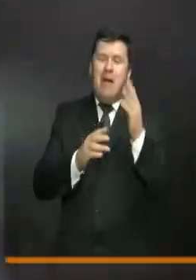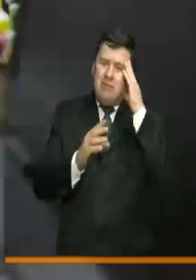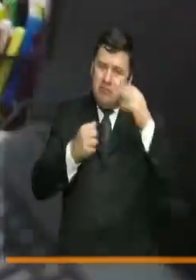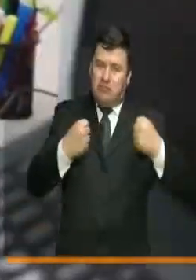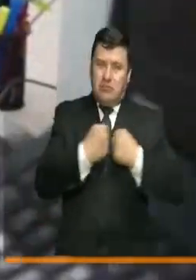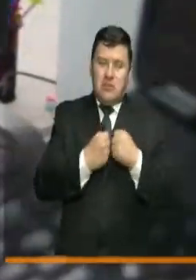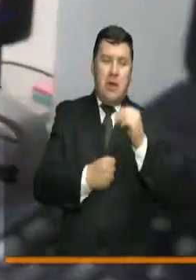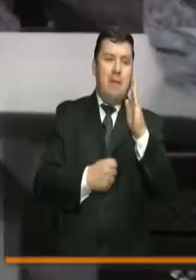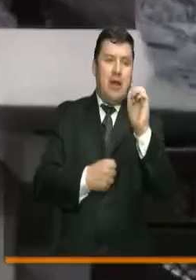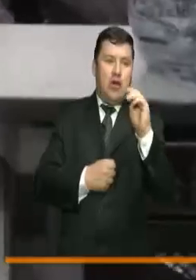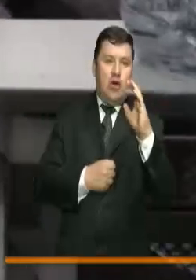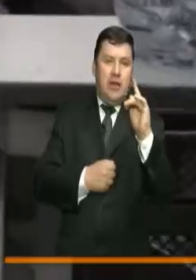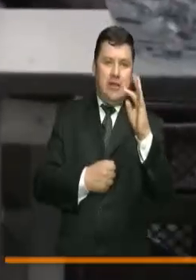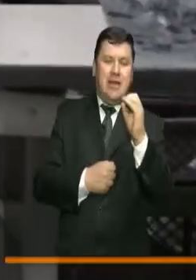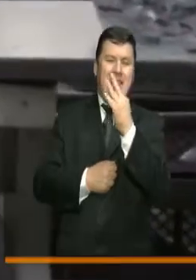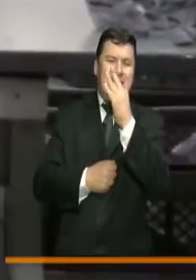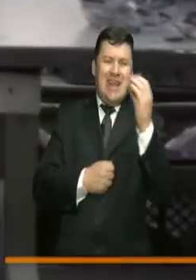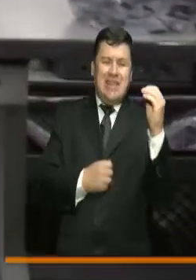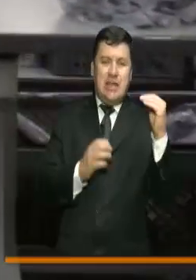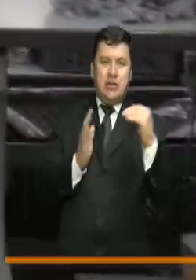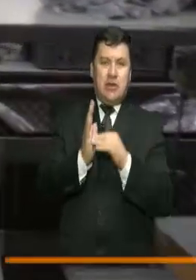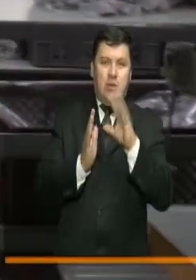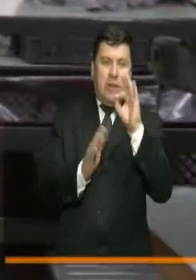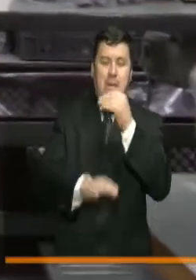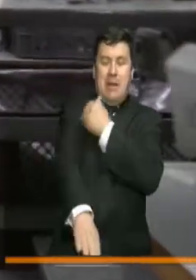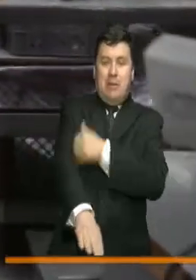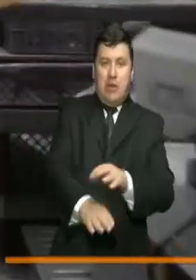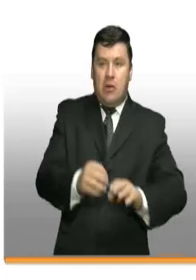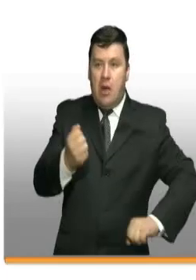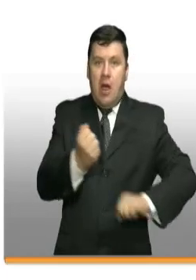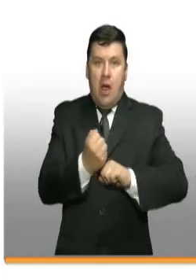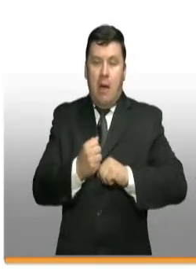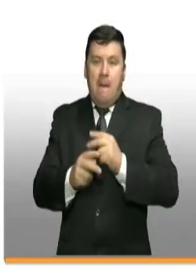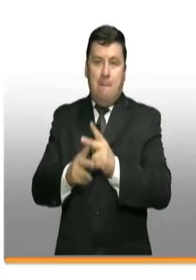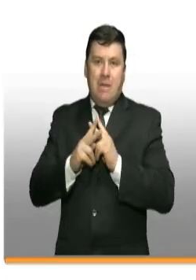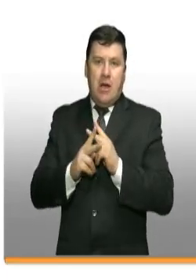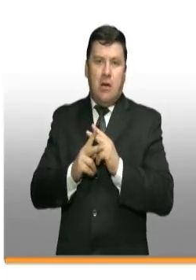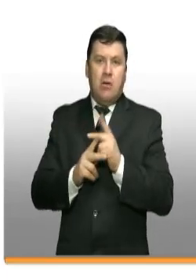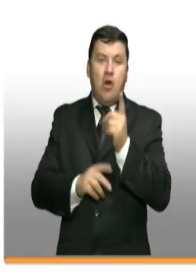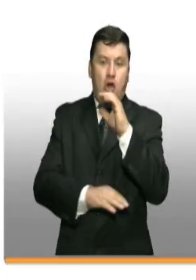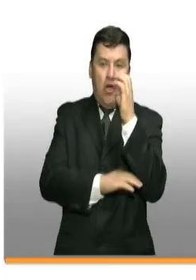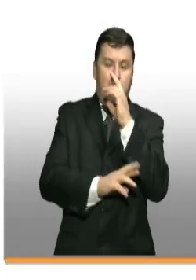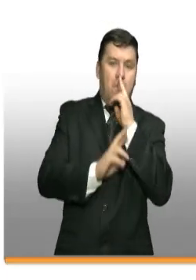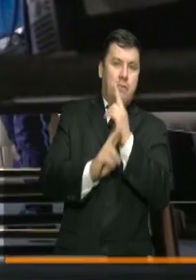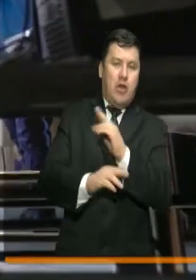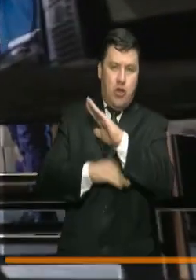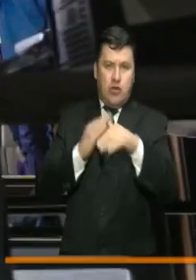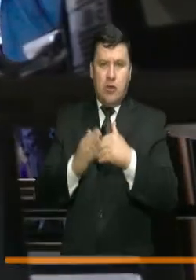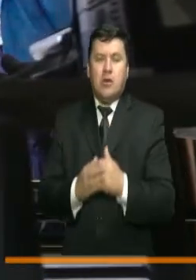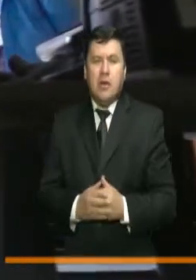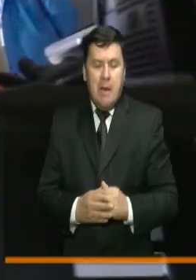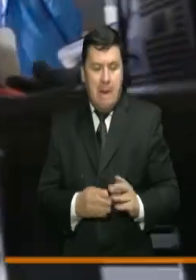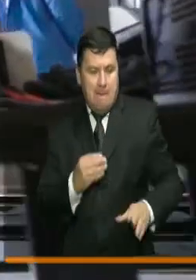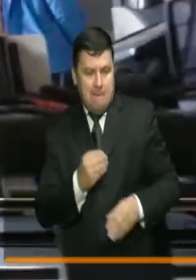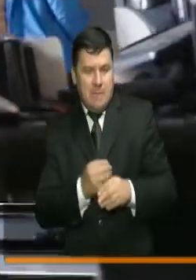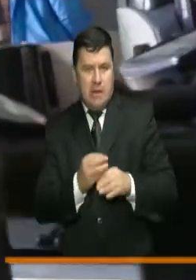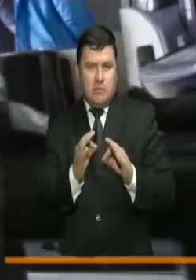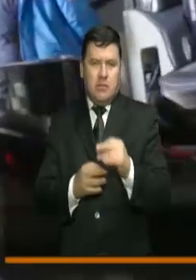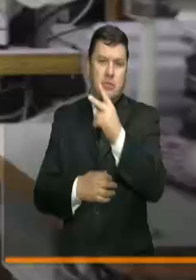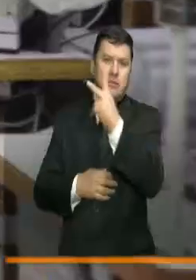adicionaron 350.000 millones para la creación del nuevo cupo de crédito Colombia Responde para Todos, que se suman a